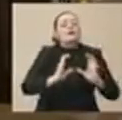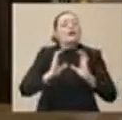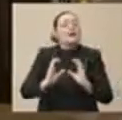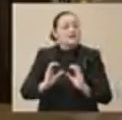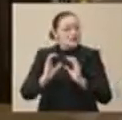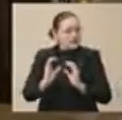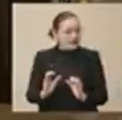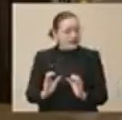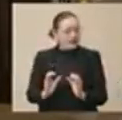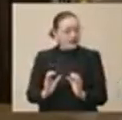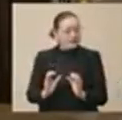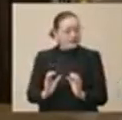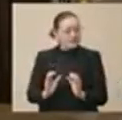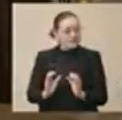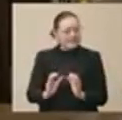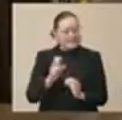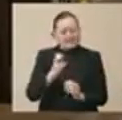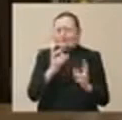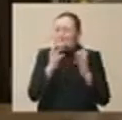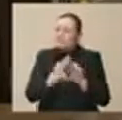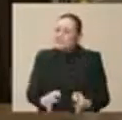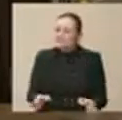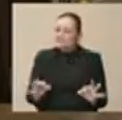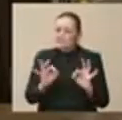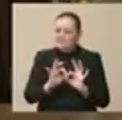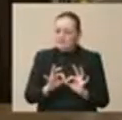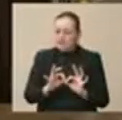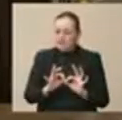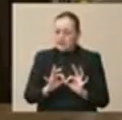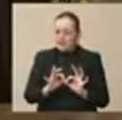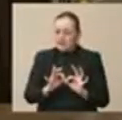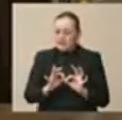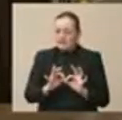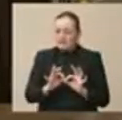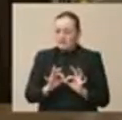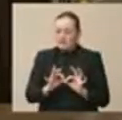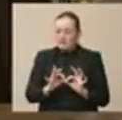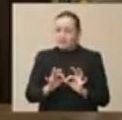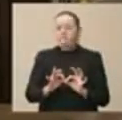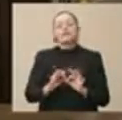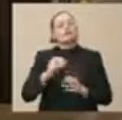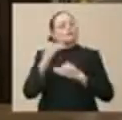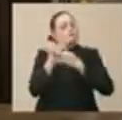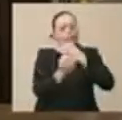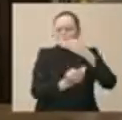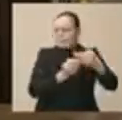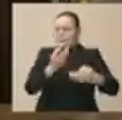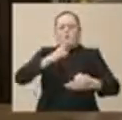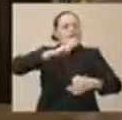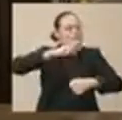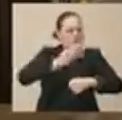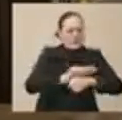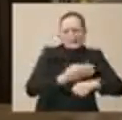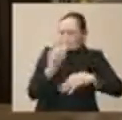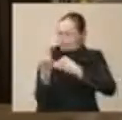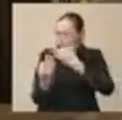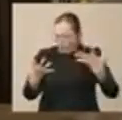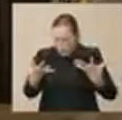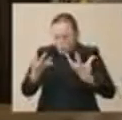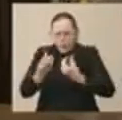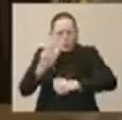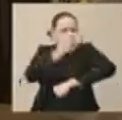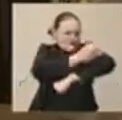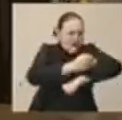de descuidar nos y de generar nuevos sufrimientos esa no es la solución hagámonos en